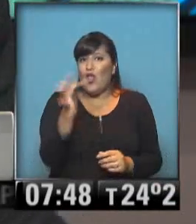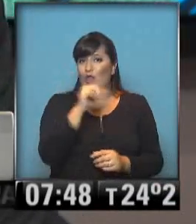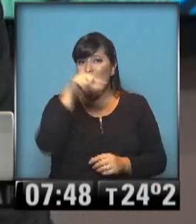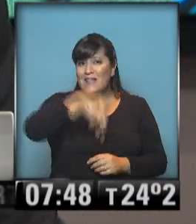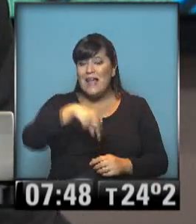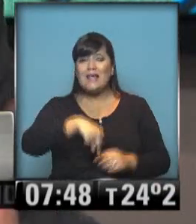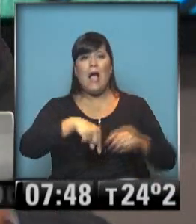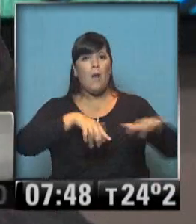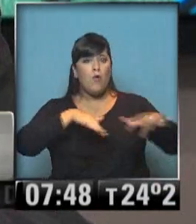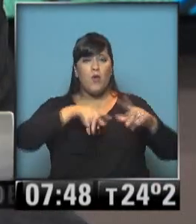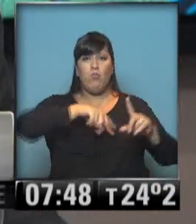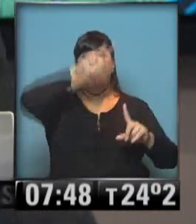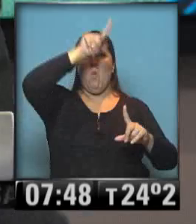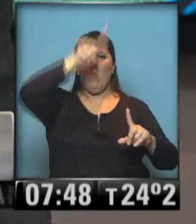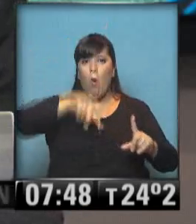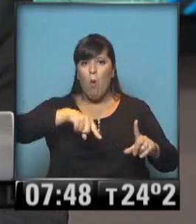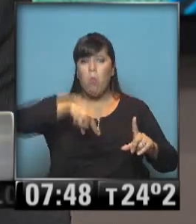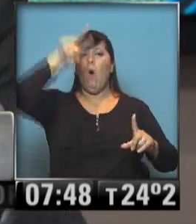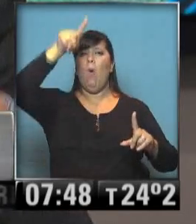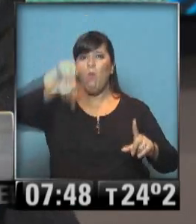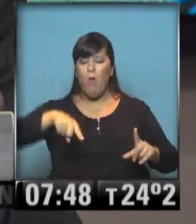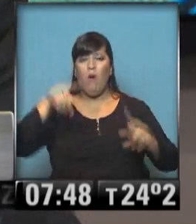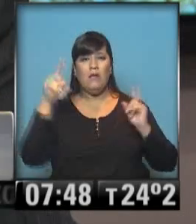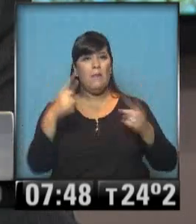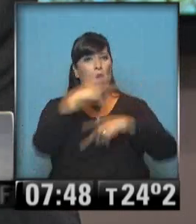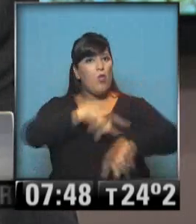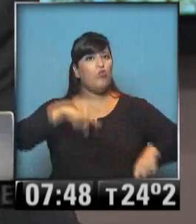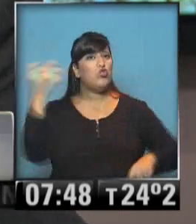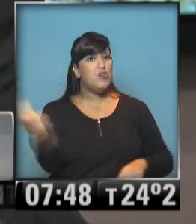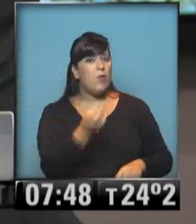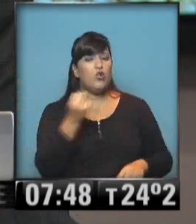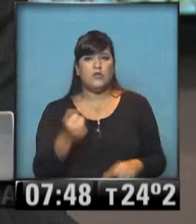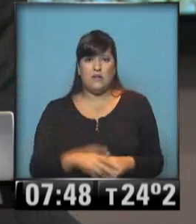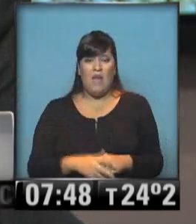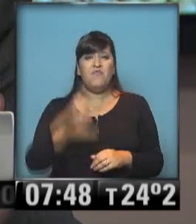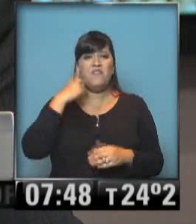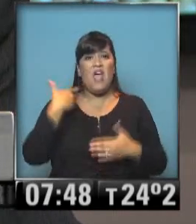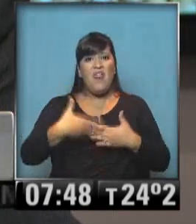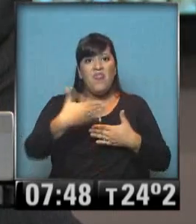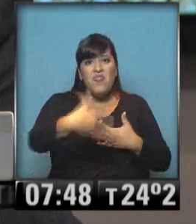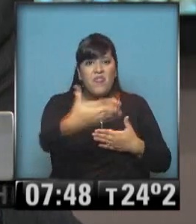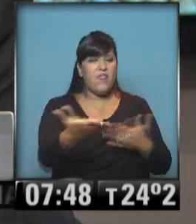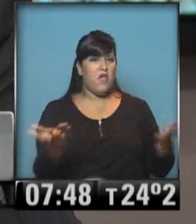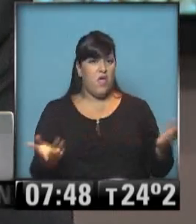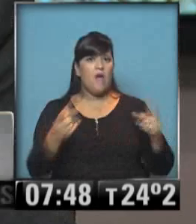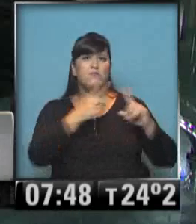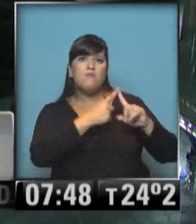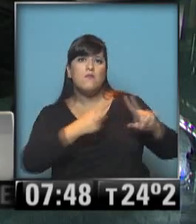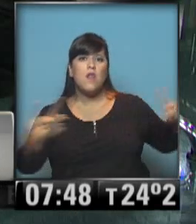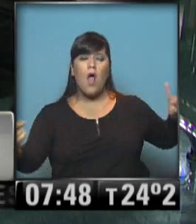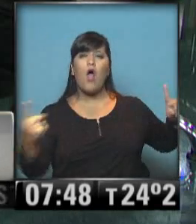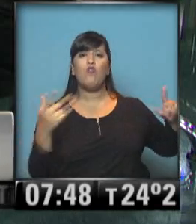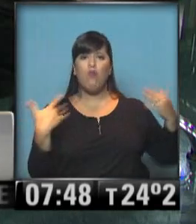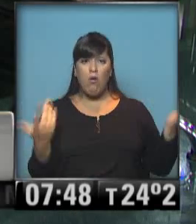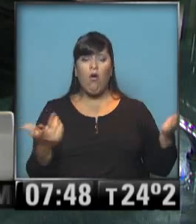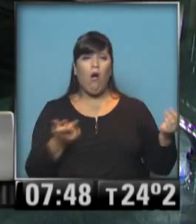hay movimientos muy bruscos inclusive en algunos productos importantes tenés muchos días o o periodos más largos de que no se